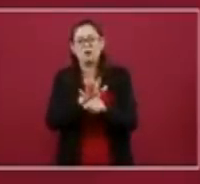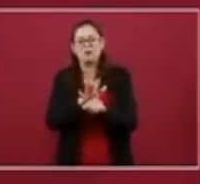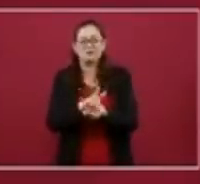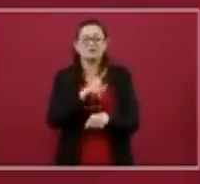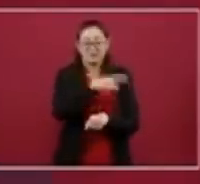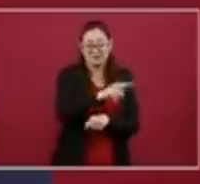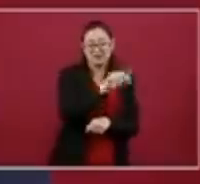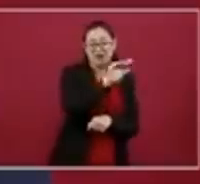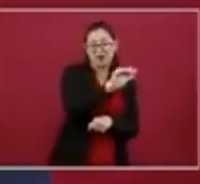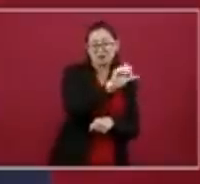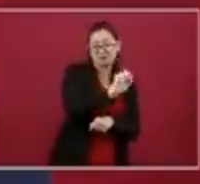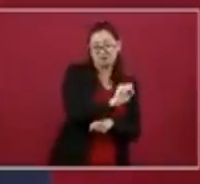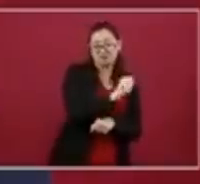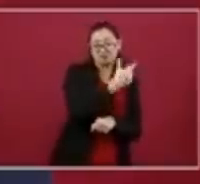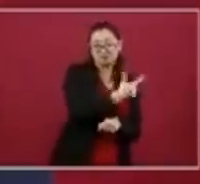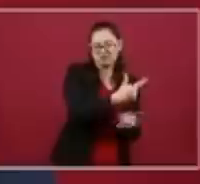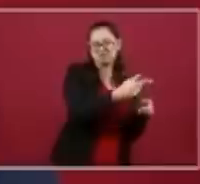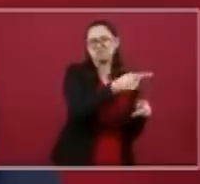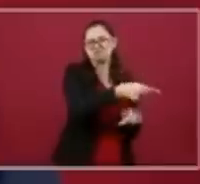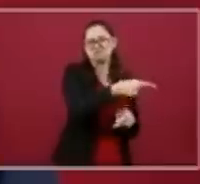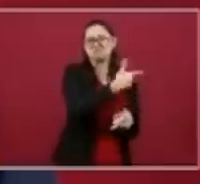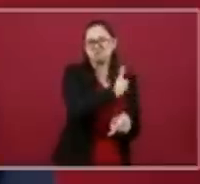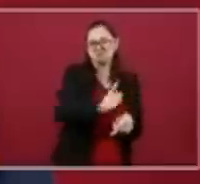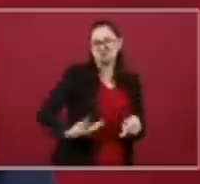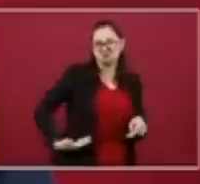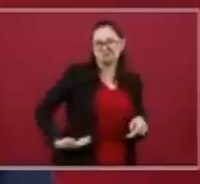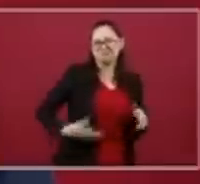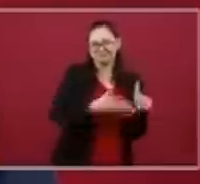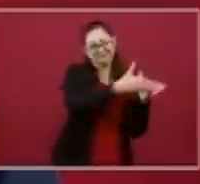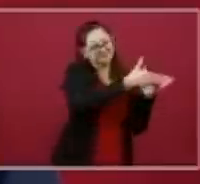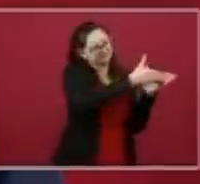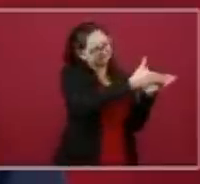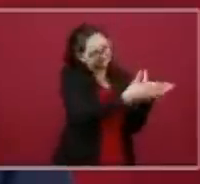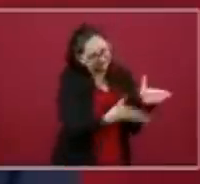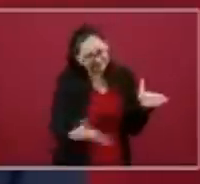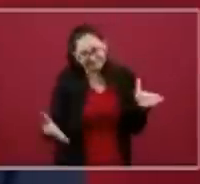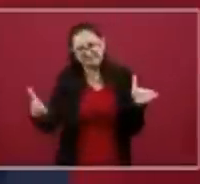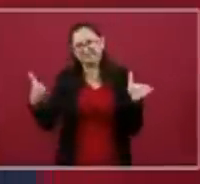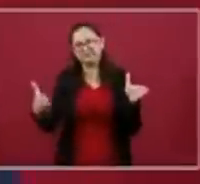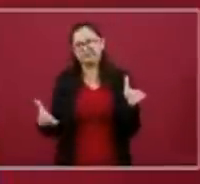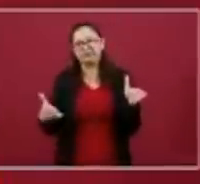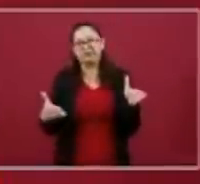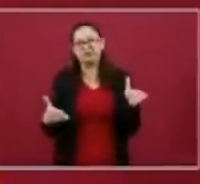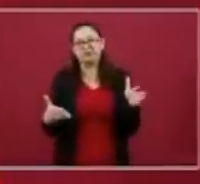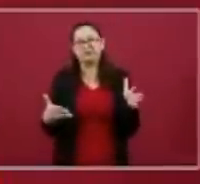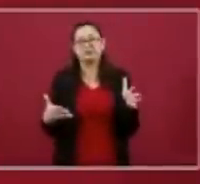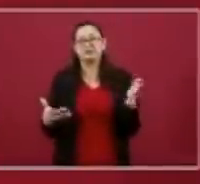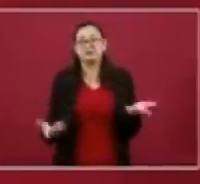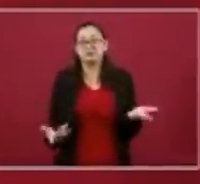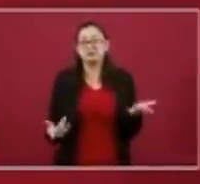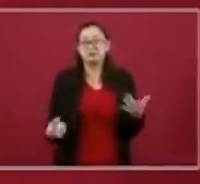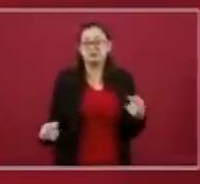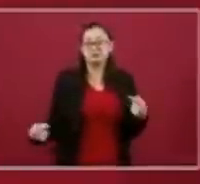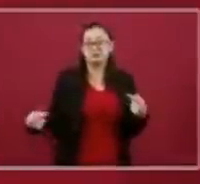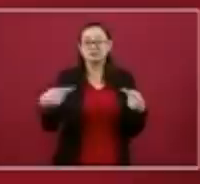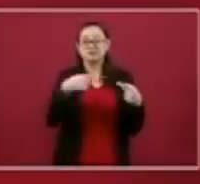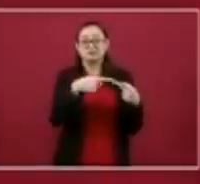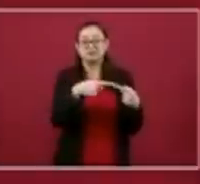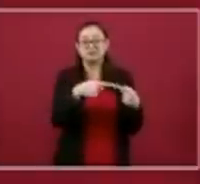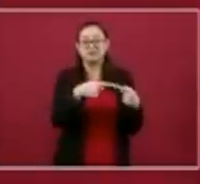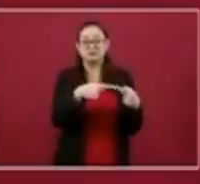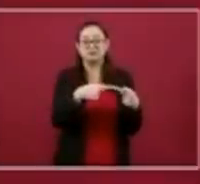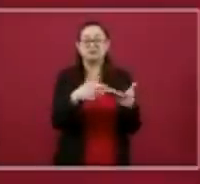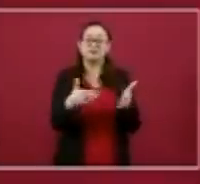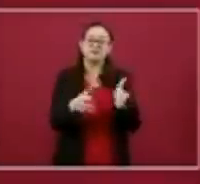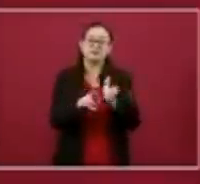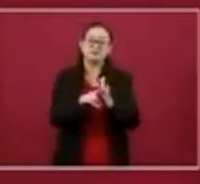Salinas. Al grado que cuando llega Salinas, aparecía en la